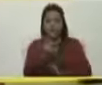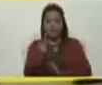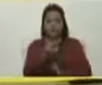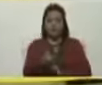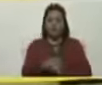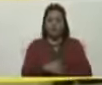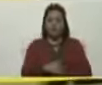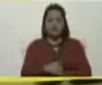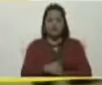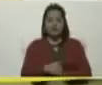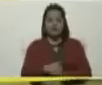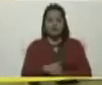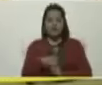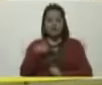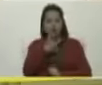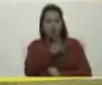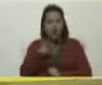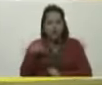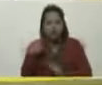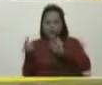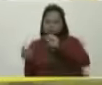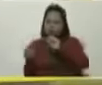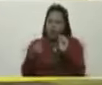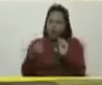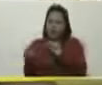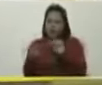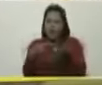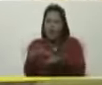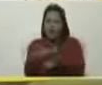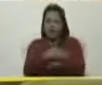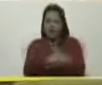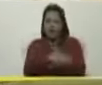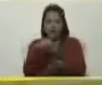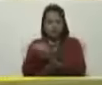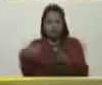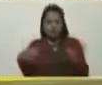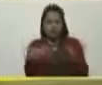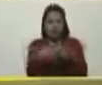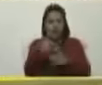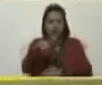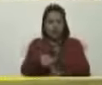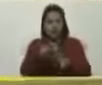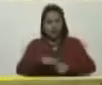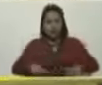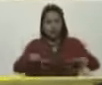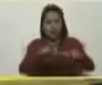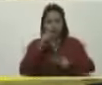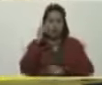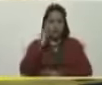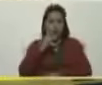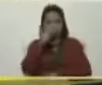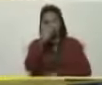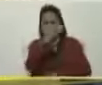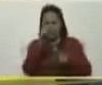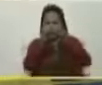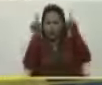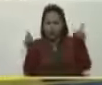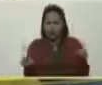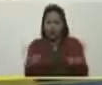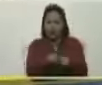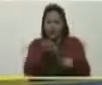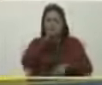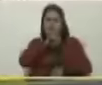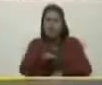Y quise hacer esta conversación precisamente aquí en el Salón Simón Bolívar, frente a un cuadro histórico, este cuadro que está